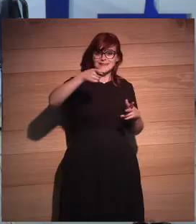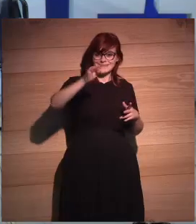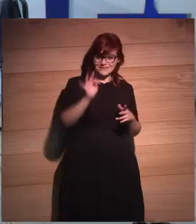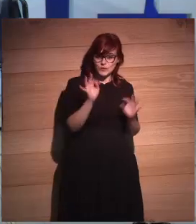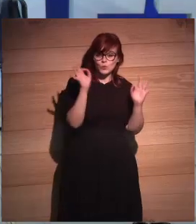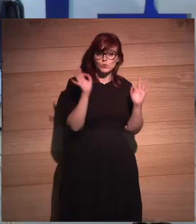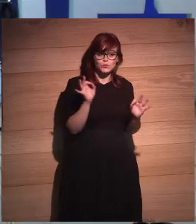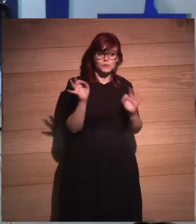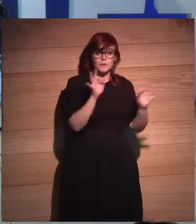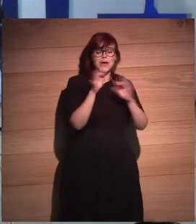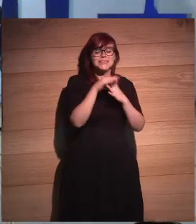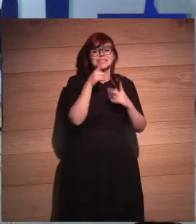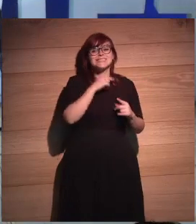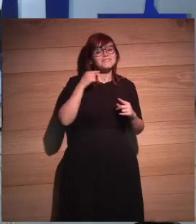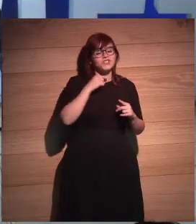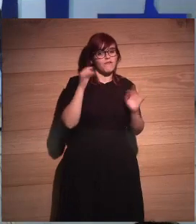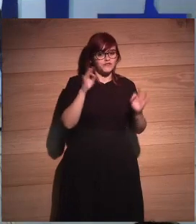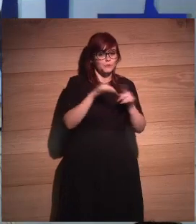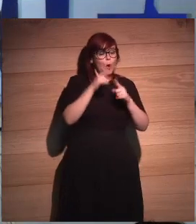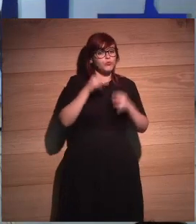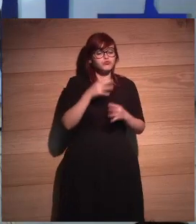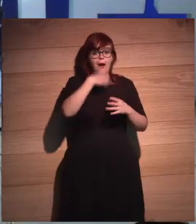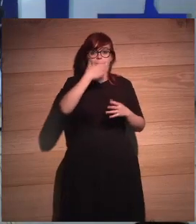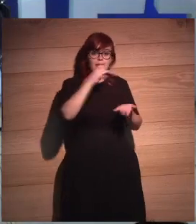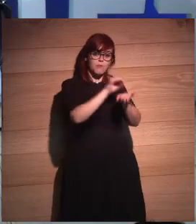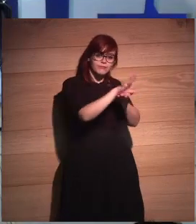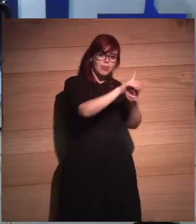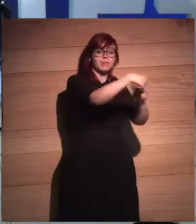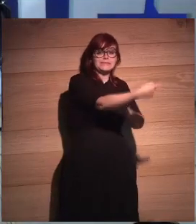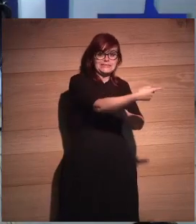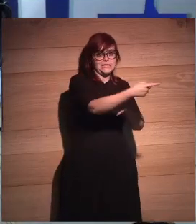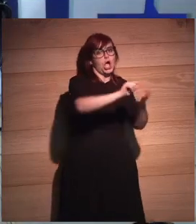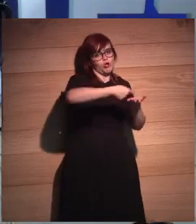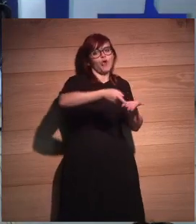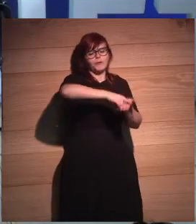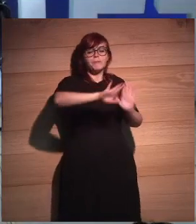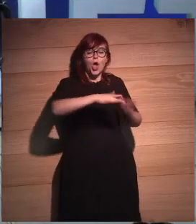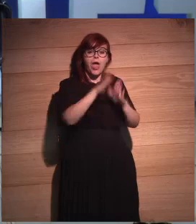montó Steve Jobs cuando le echaron de Apple y antes de que le volvieran a contratar en Apple,